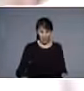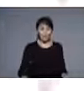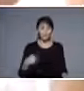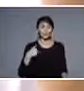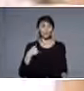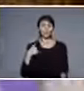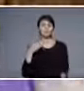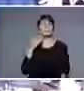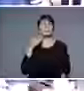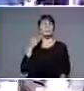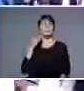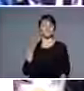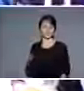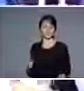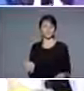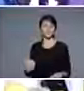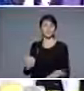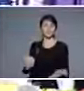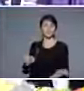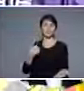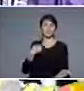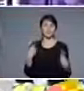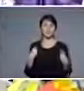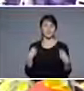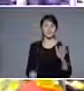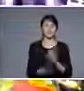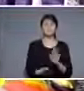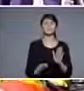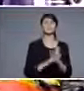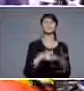presumir y